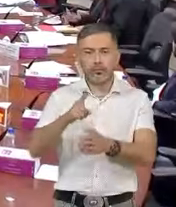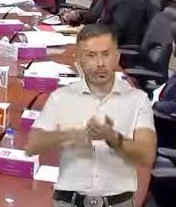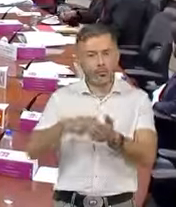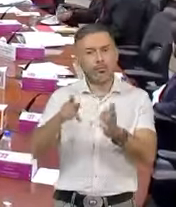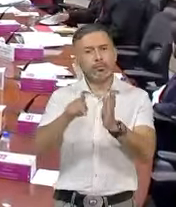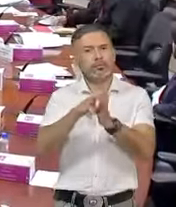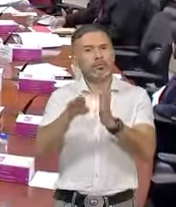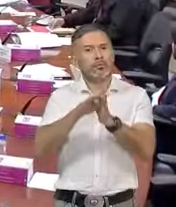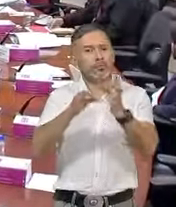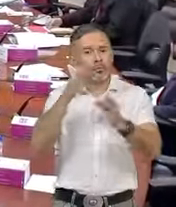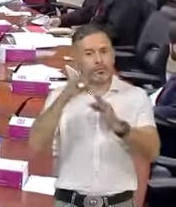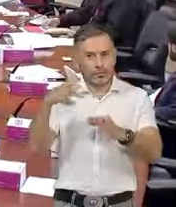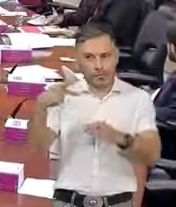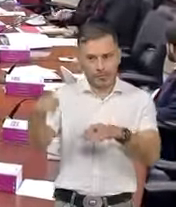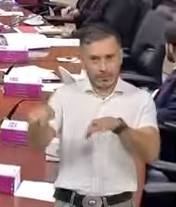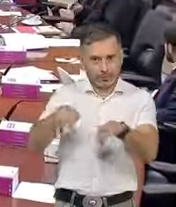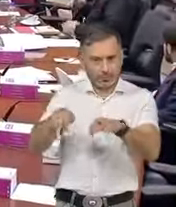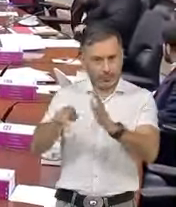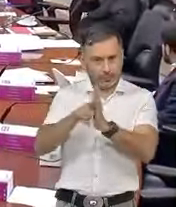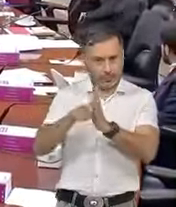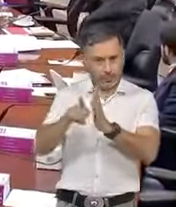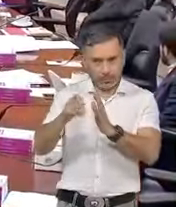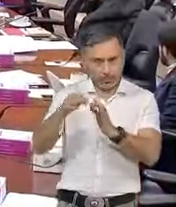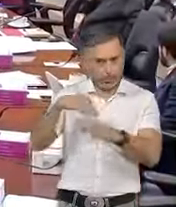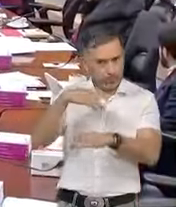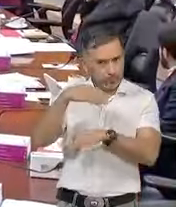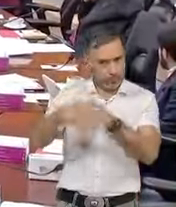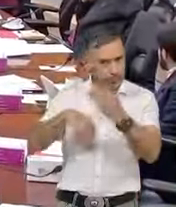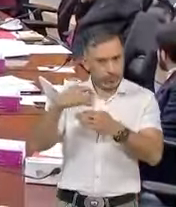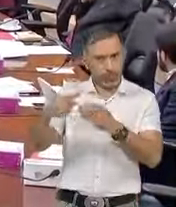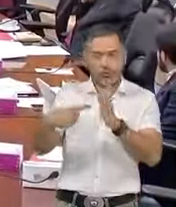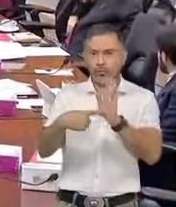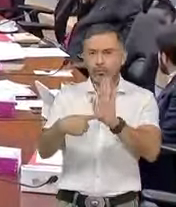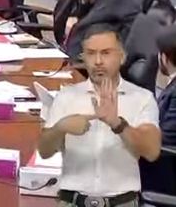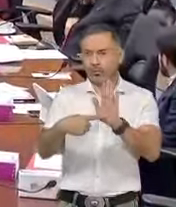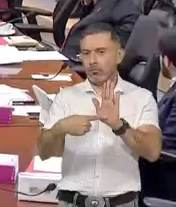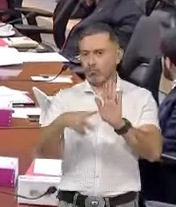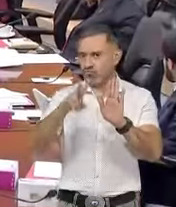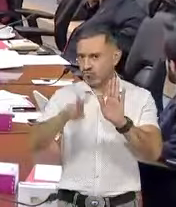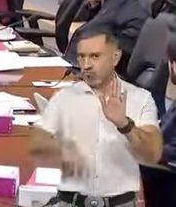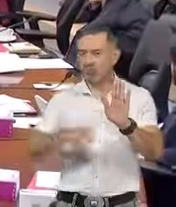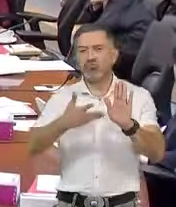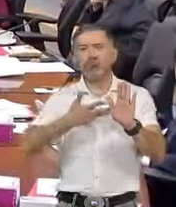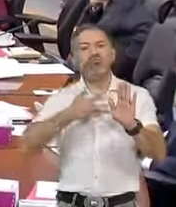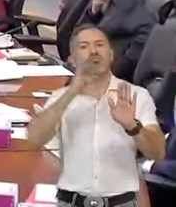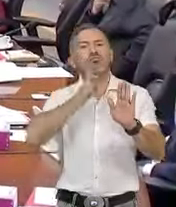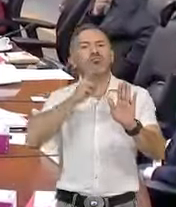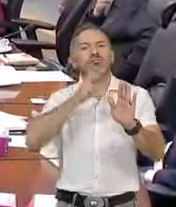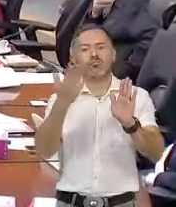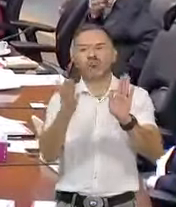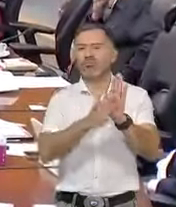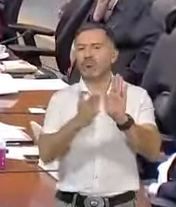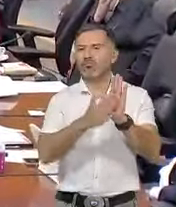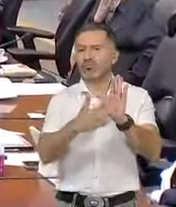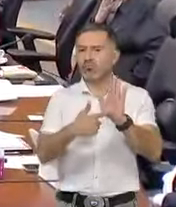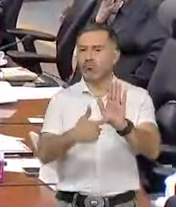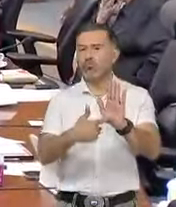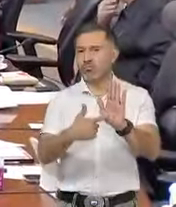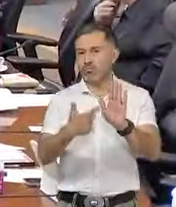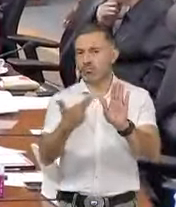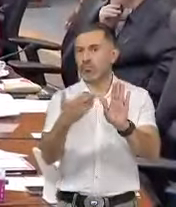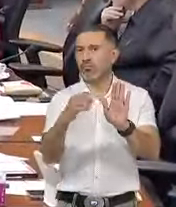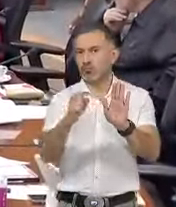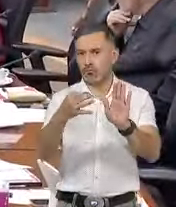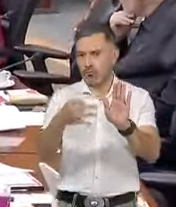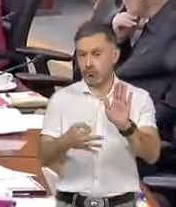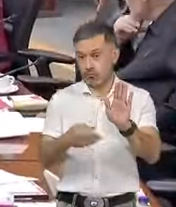reportando en su ejercicio periodístico que se presenta con como hechos esté sustentado para mí eso es fue muy relevante en